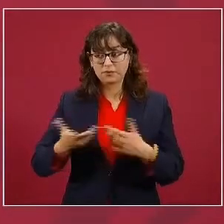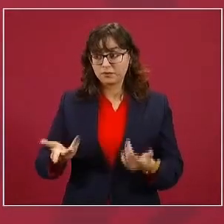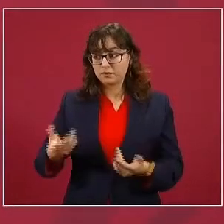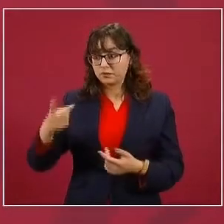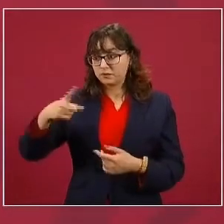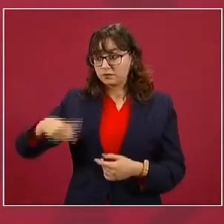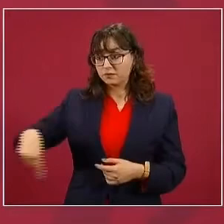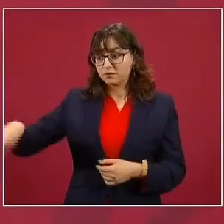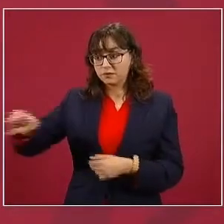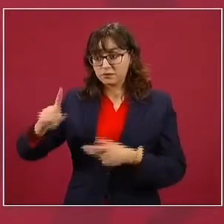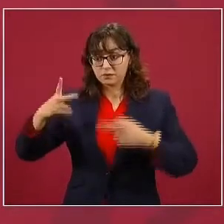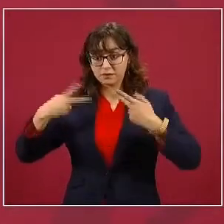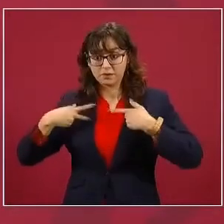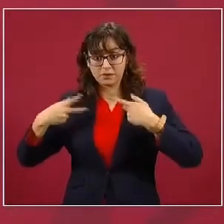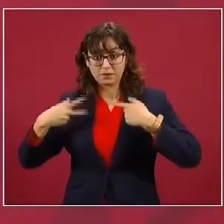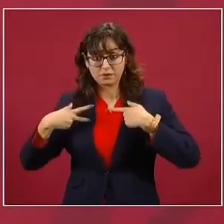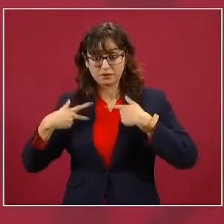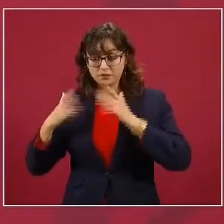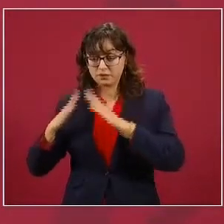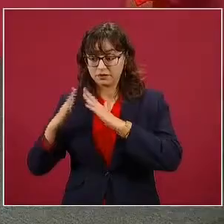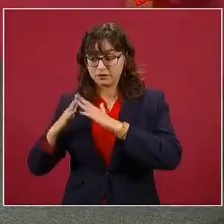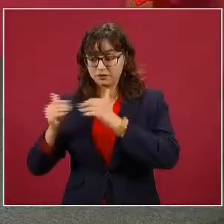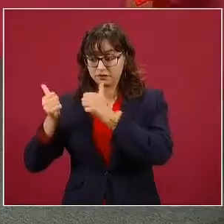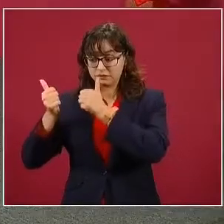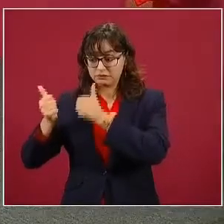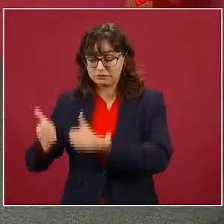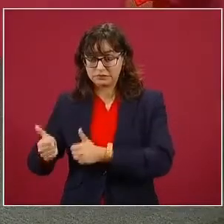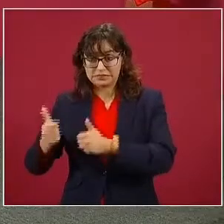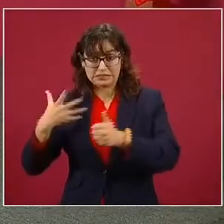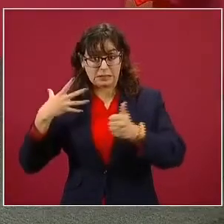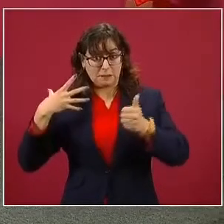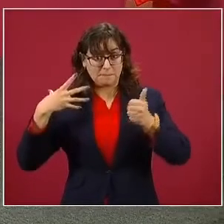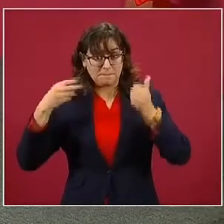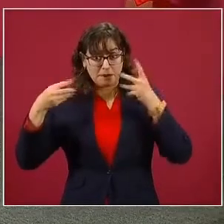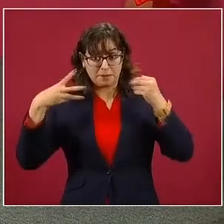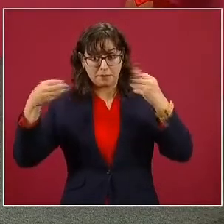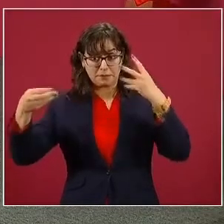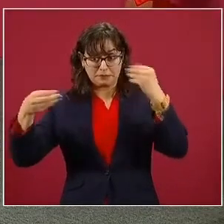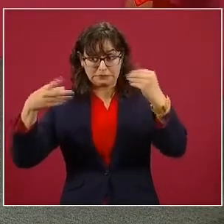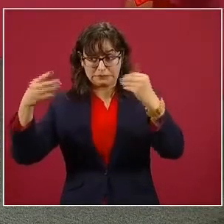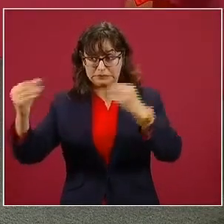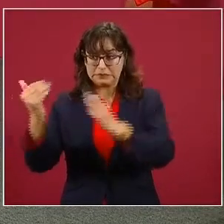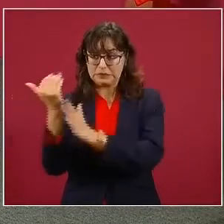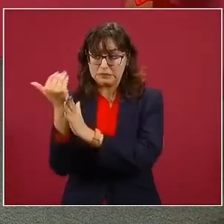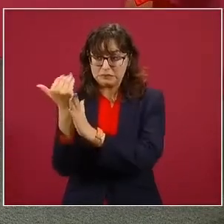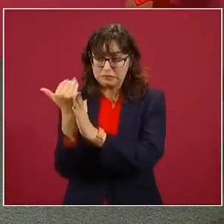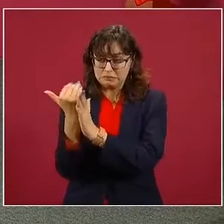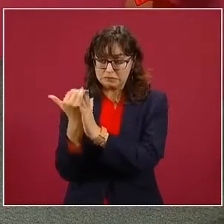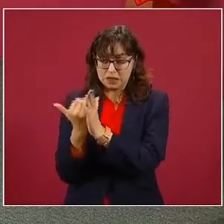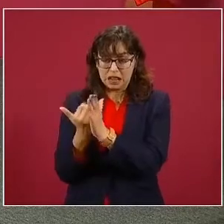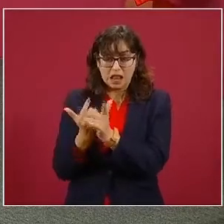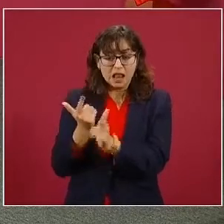rebasara la pandemia, que nos diera tiempo